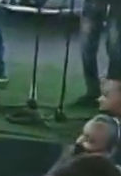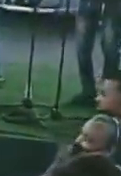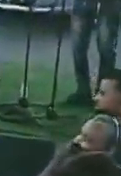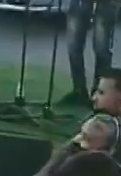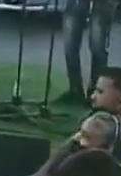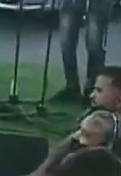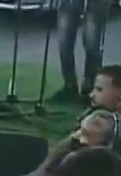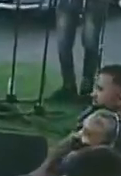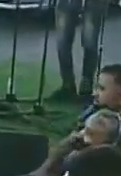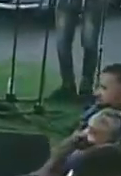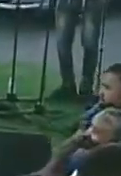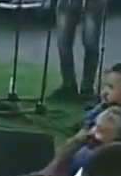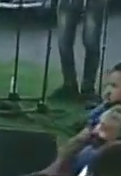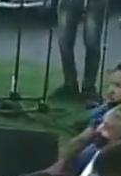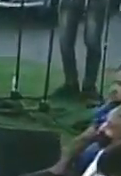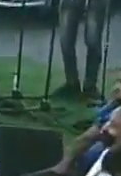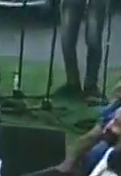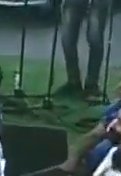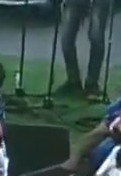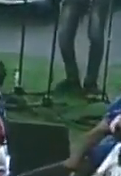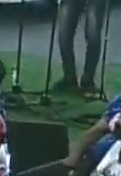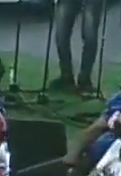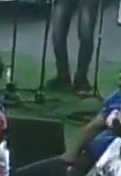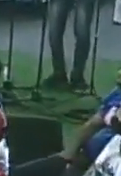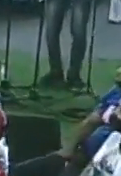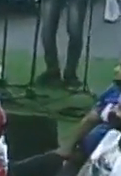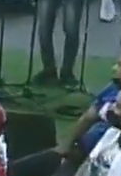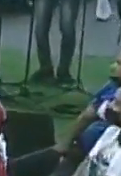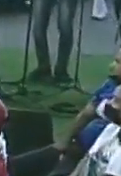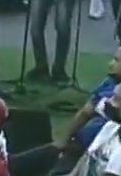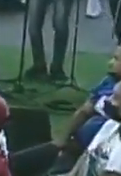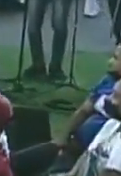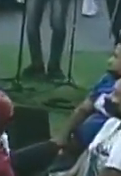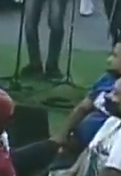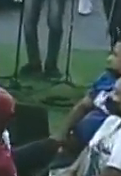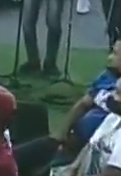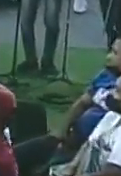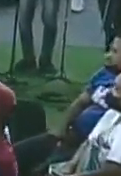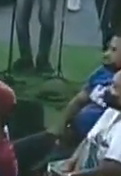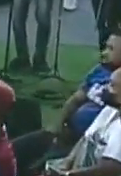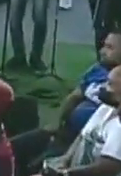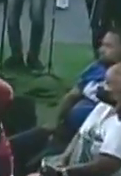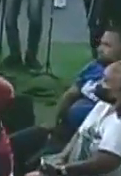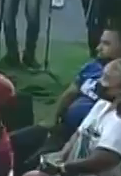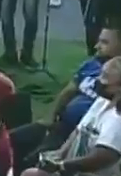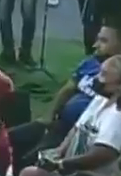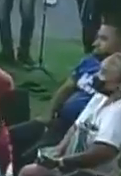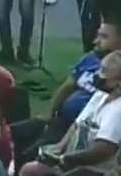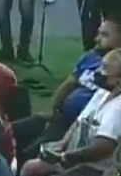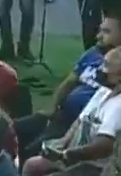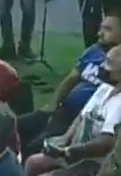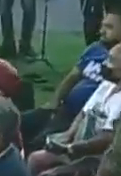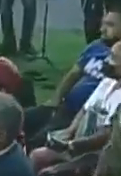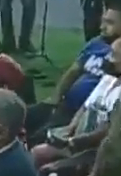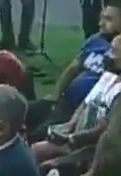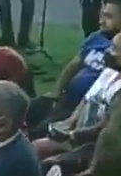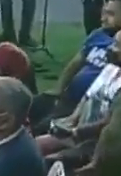negra, salta para acá. Déjame sentir mi negrita santa, esta sabrosura.